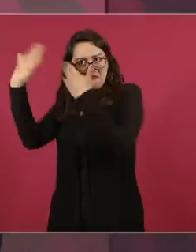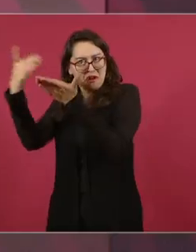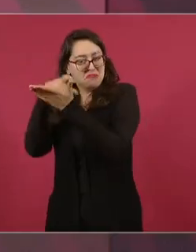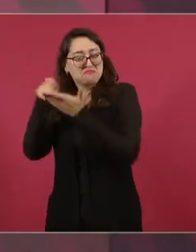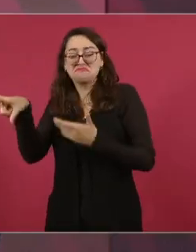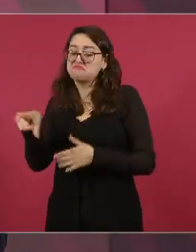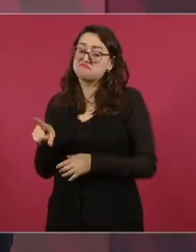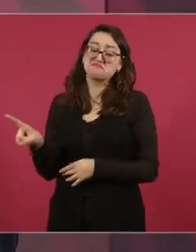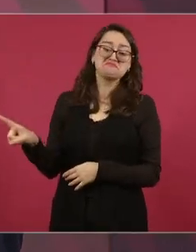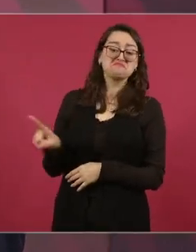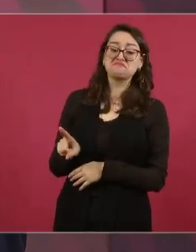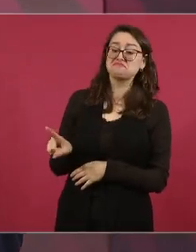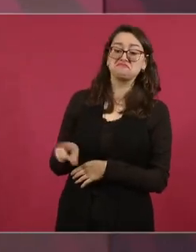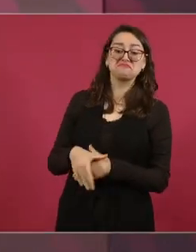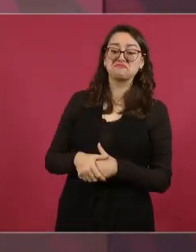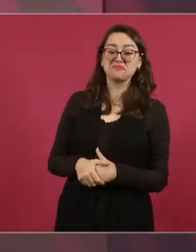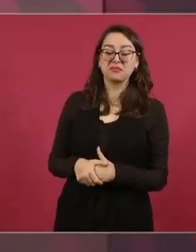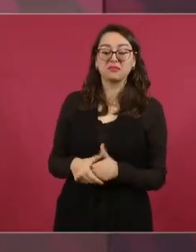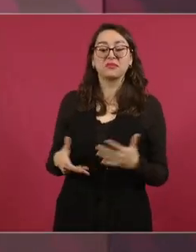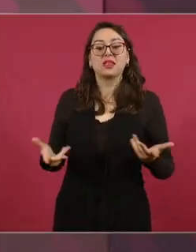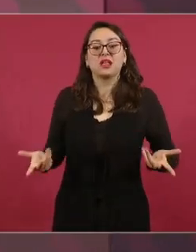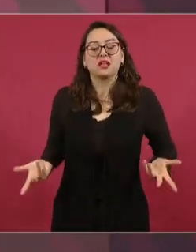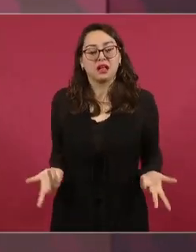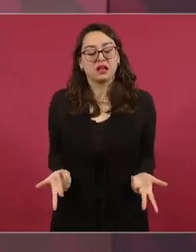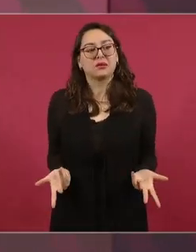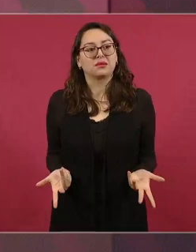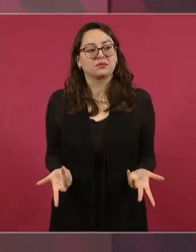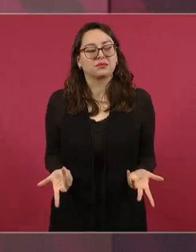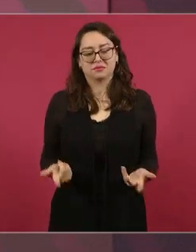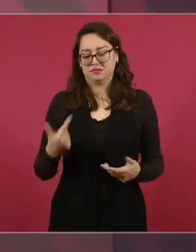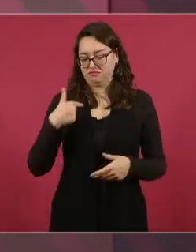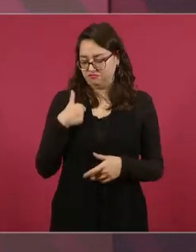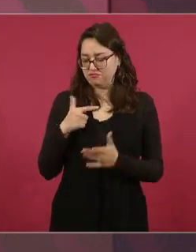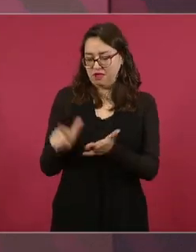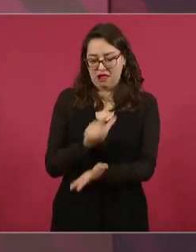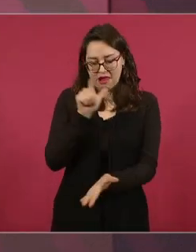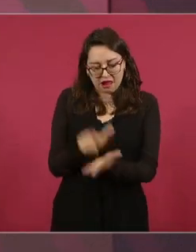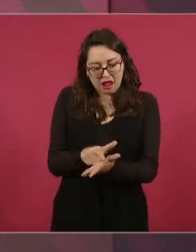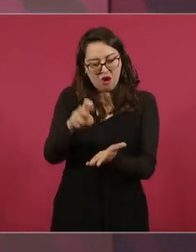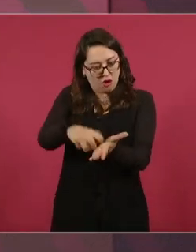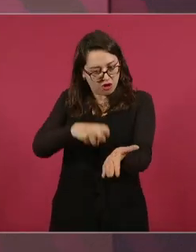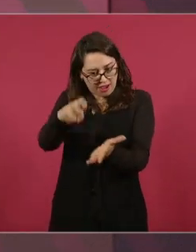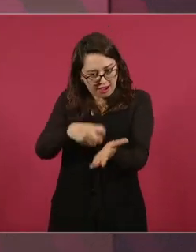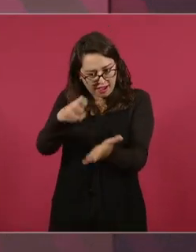en el extranjero? Bueno, el bloque conservador.